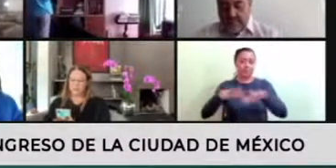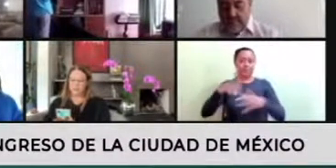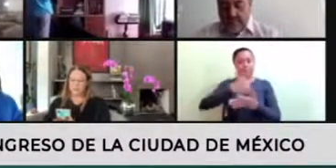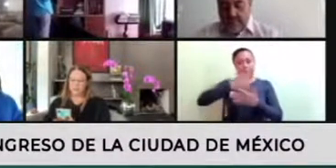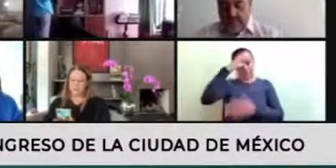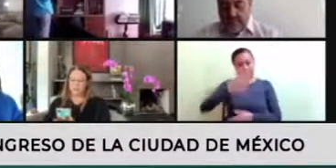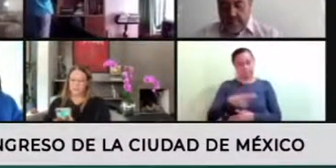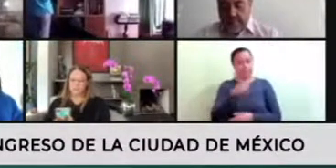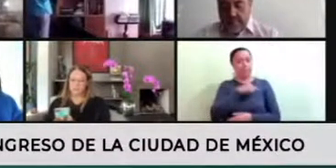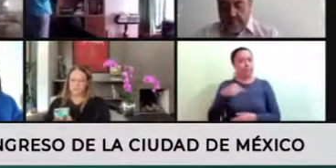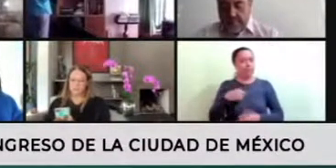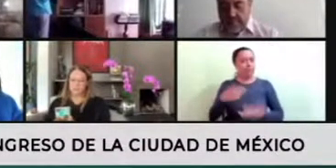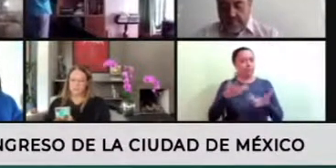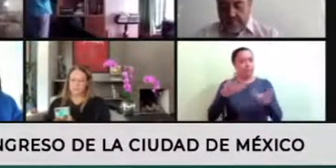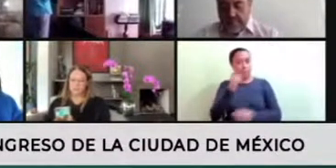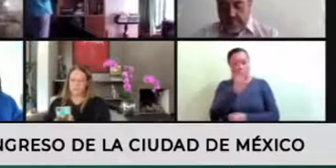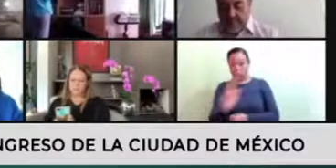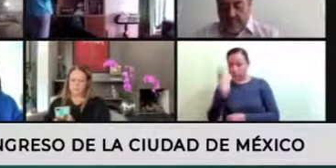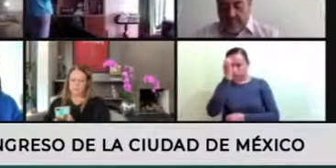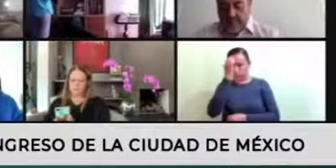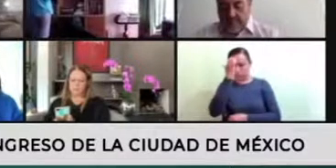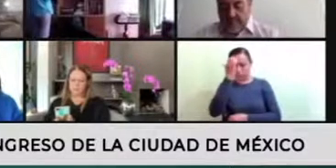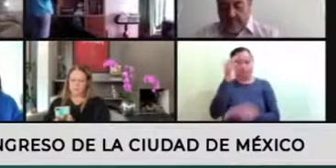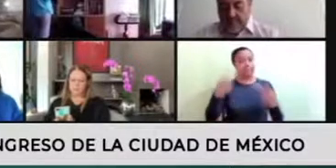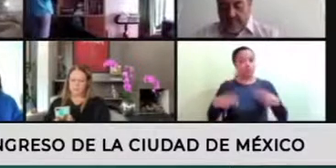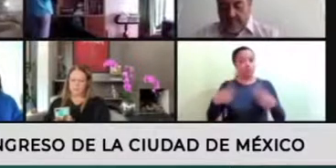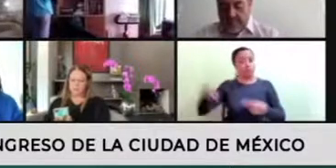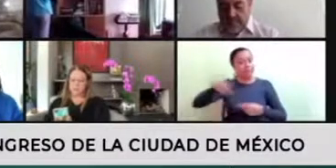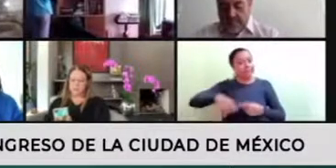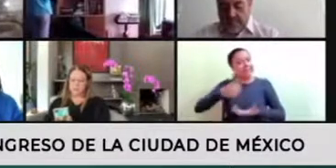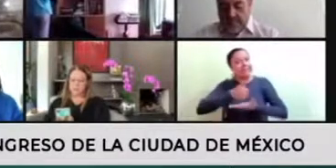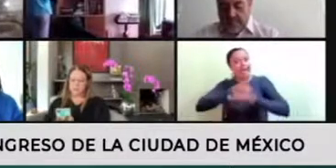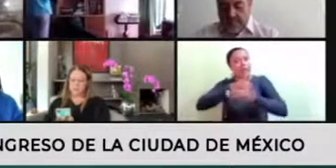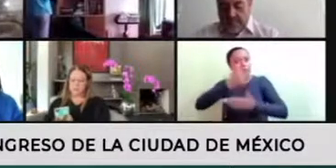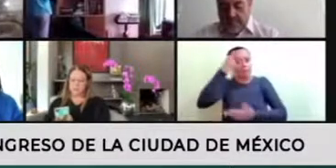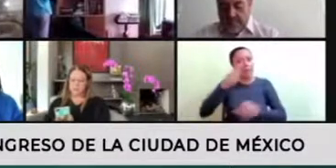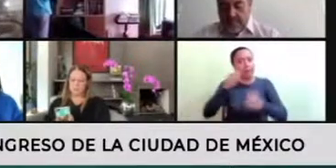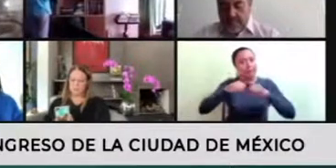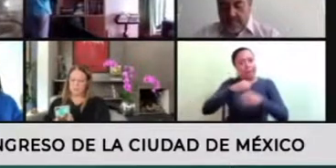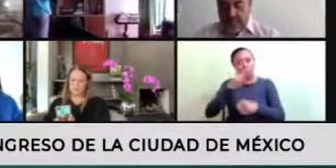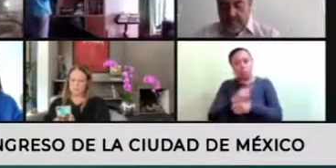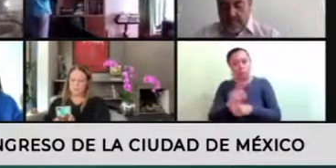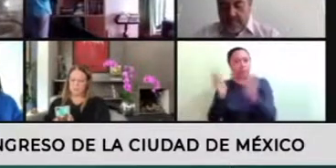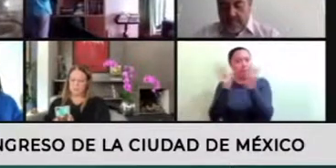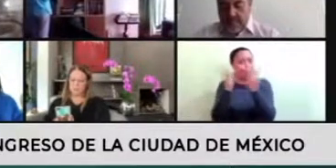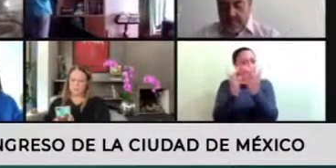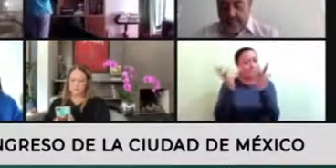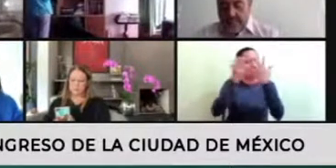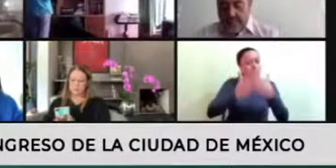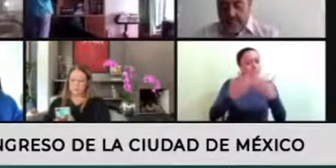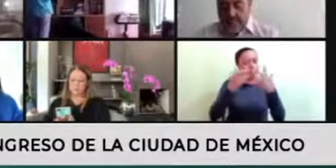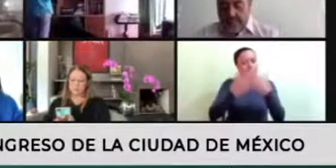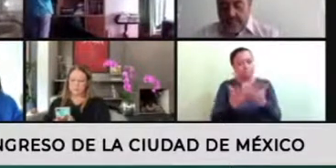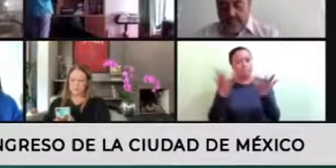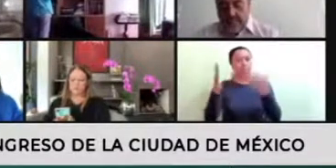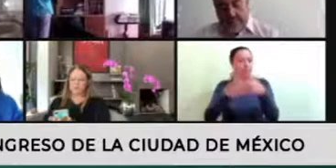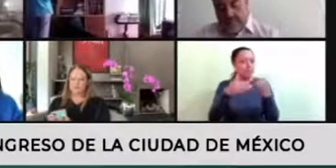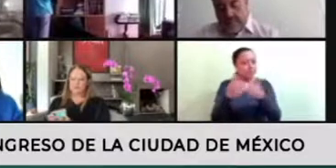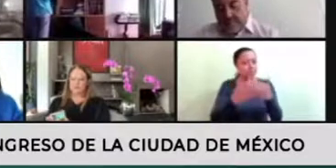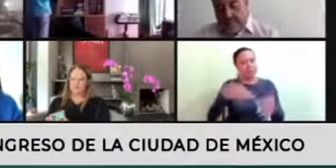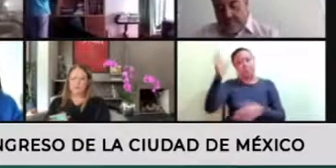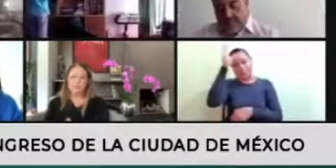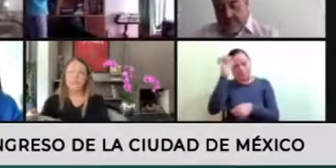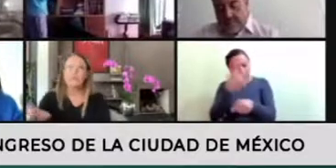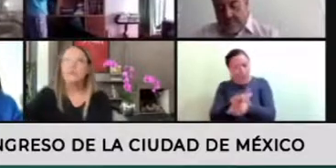merecido reconocimiento a quienes abonan a construir una sociedad armónica, informada, vanguardista, culta, empática